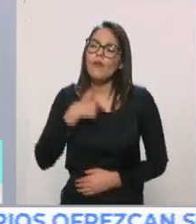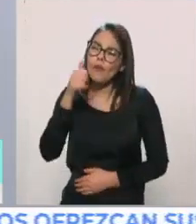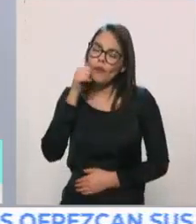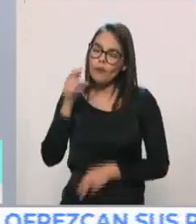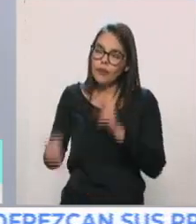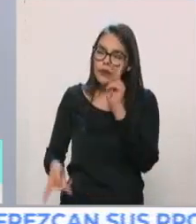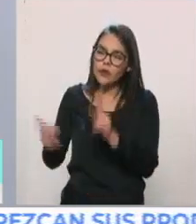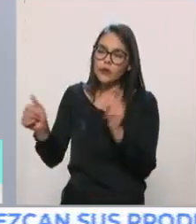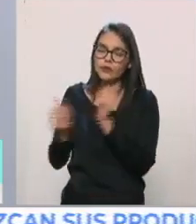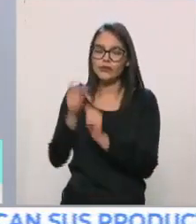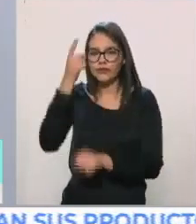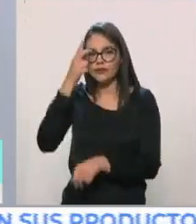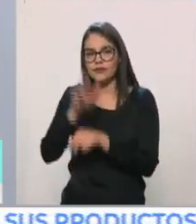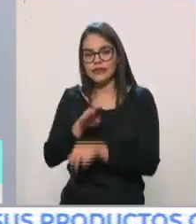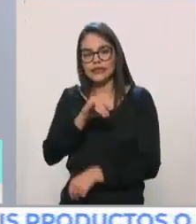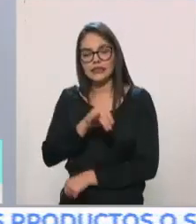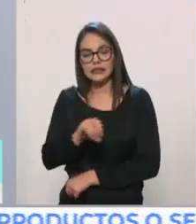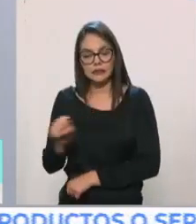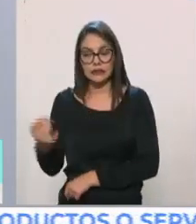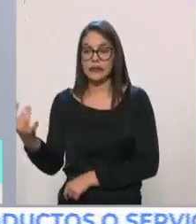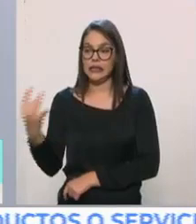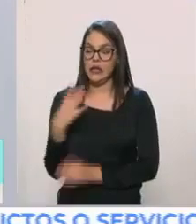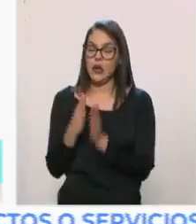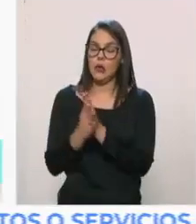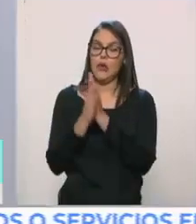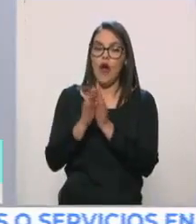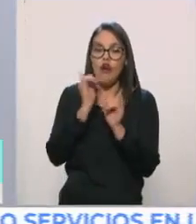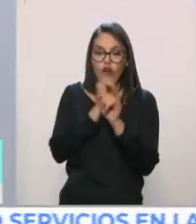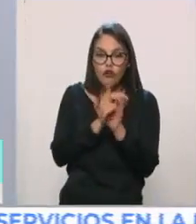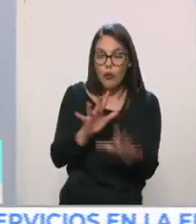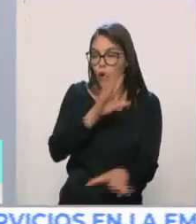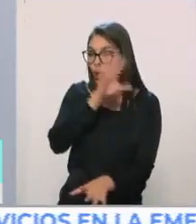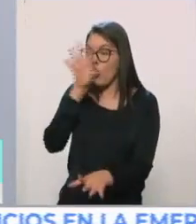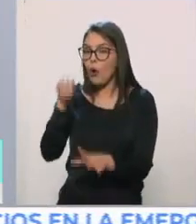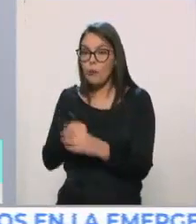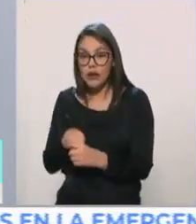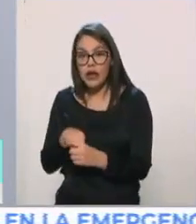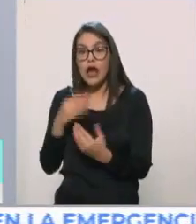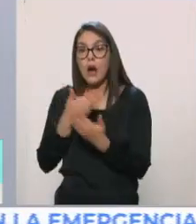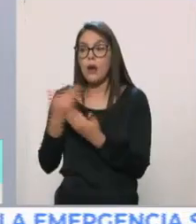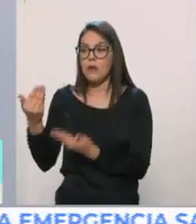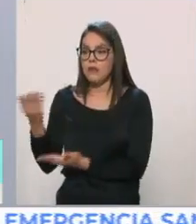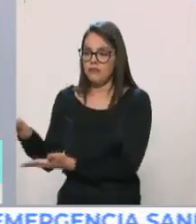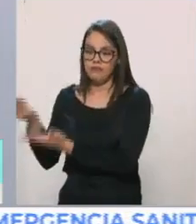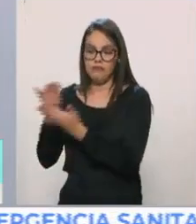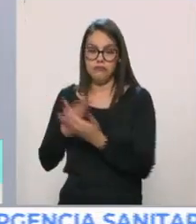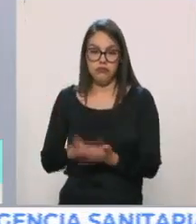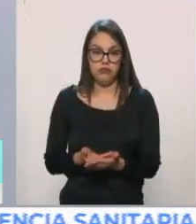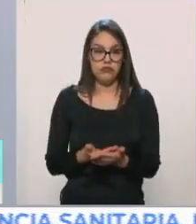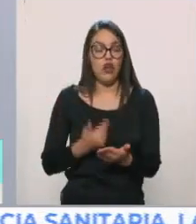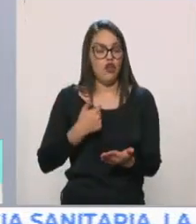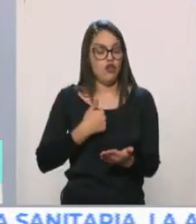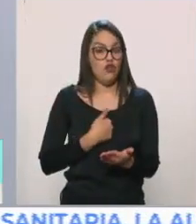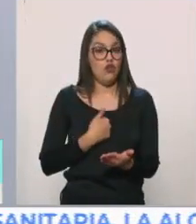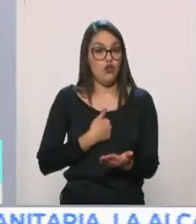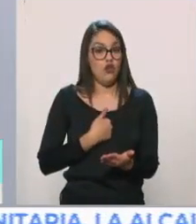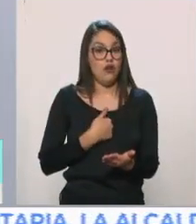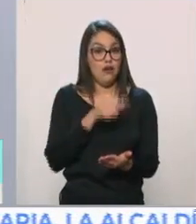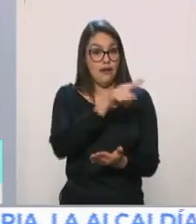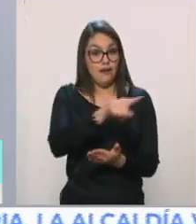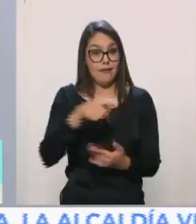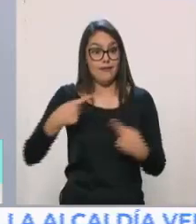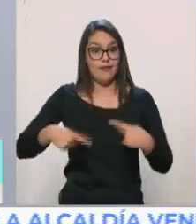me enviara la información, me la voy a enviar el día de hoy. Me voy a comunicar personalmente con los responsables de